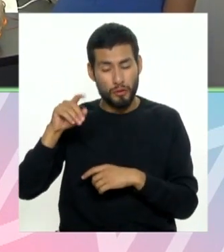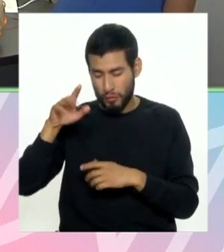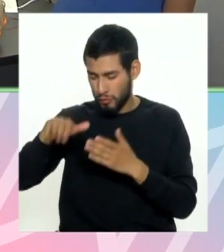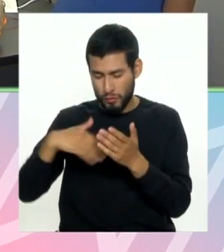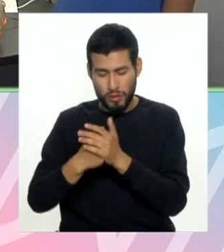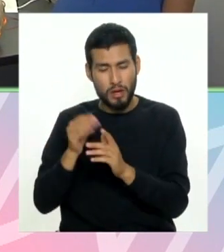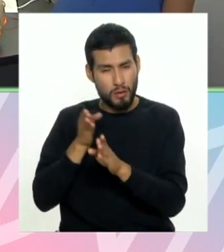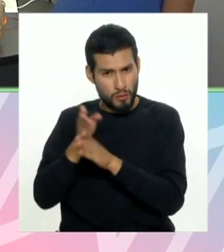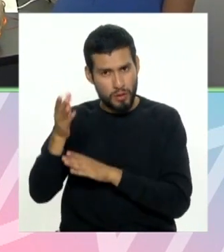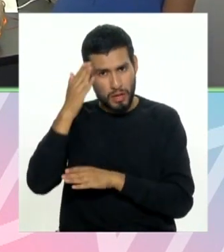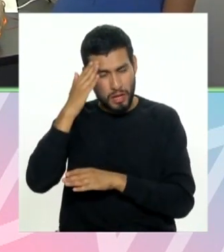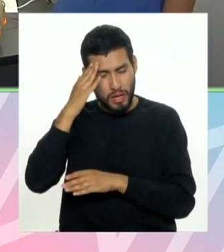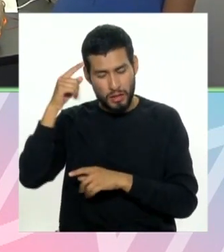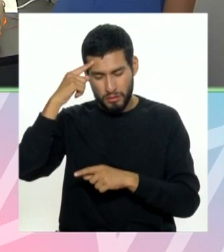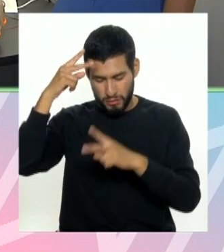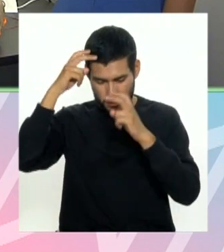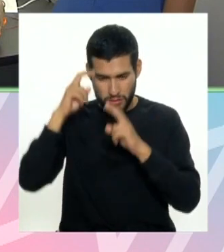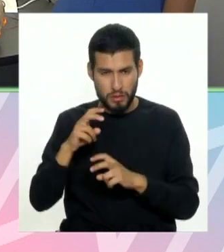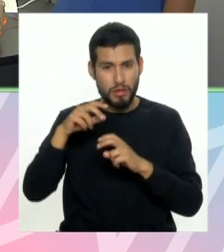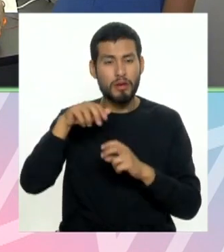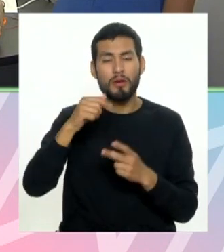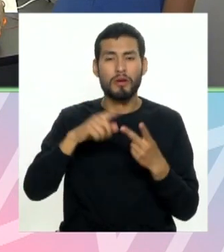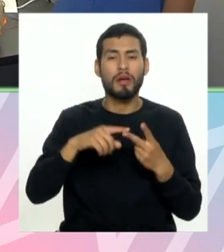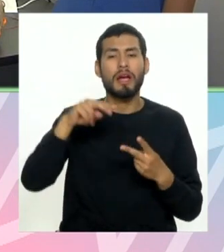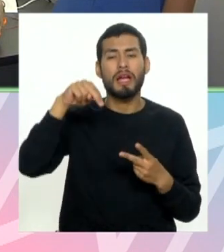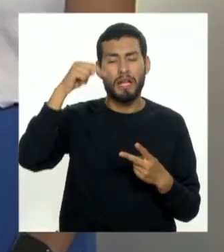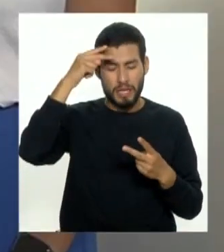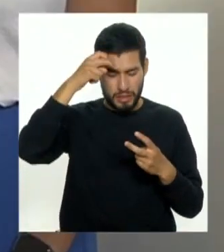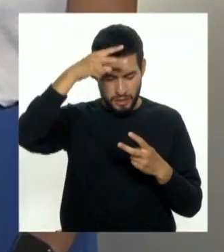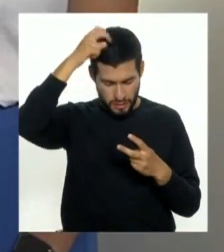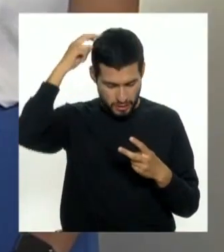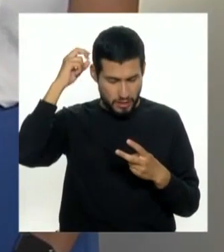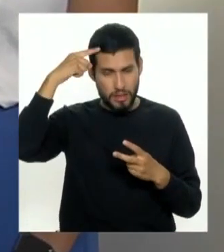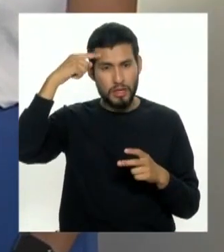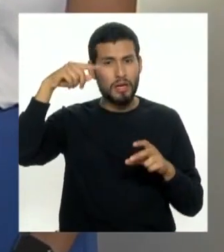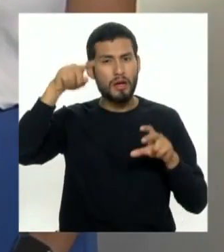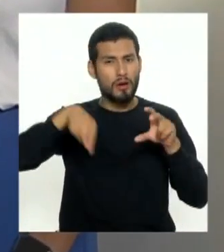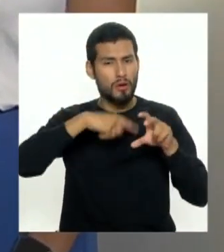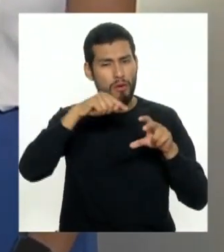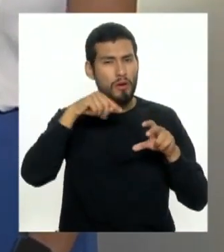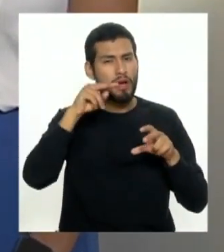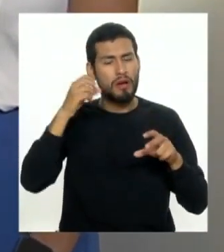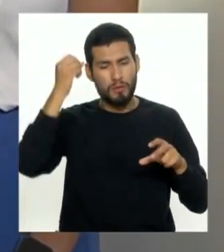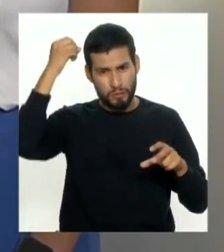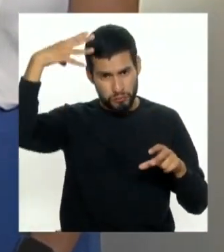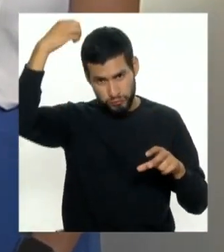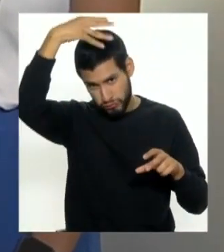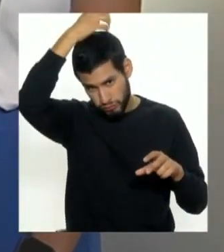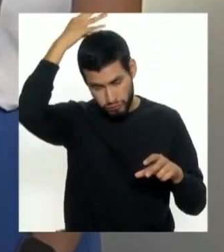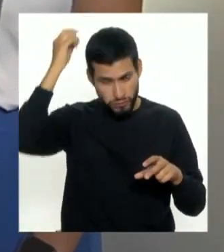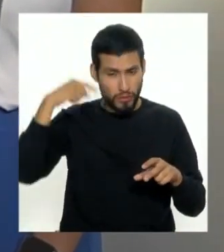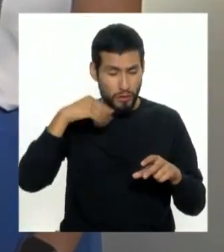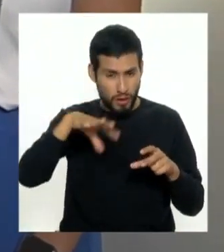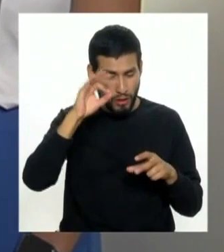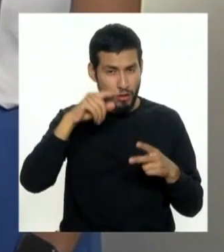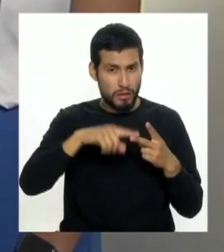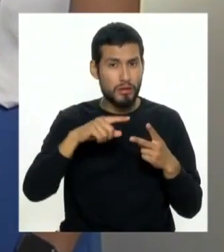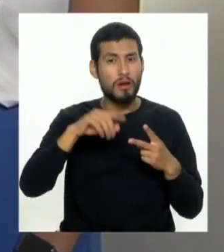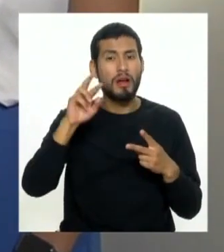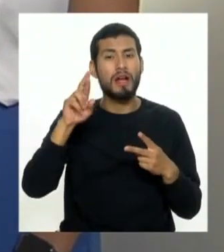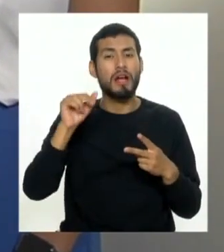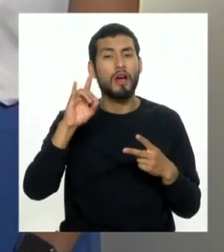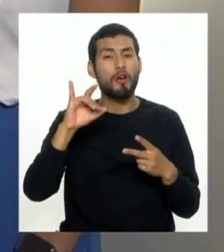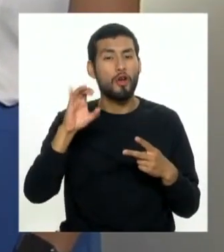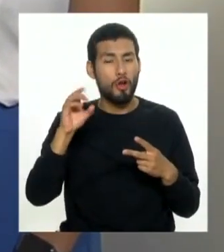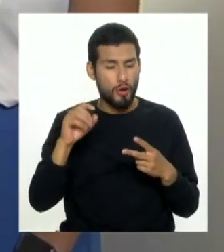entrenados en epilepsia. Tenemos un neuroradiólogo que sabe muy bien las características y cómo determinar un foco que puede ser causa de